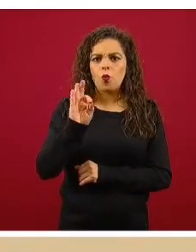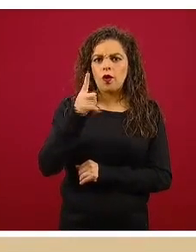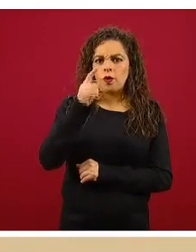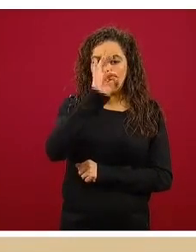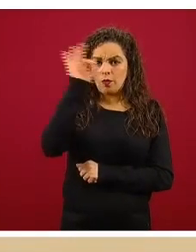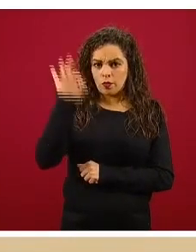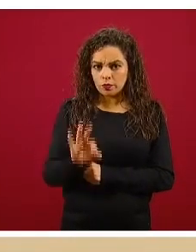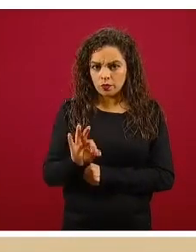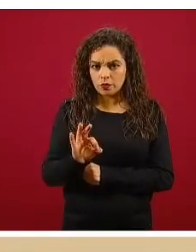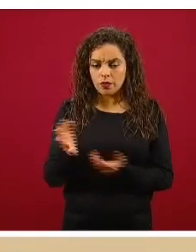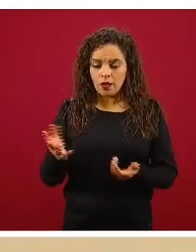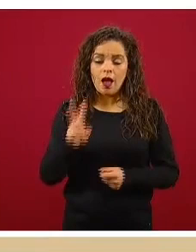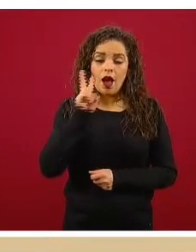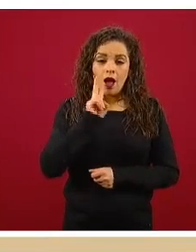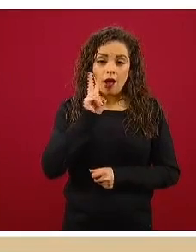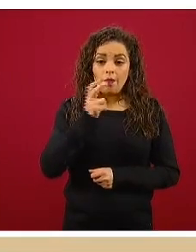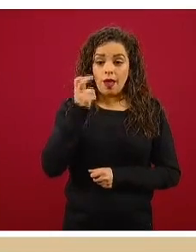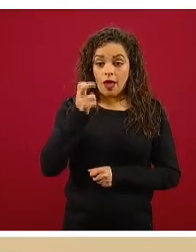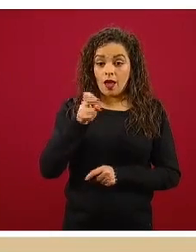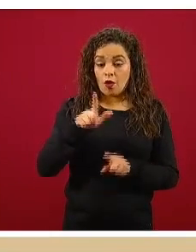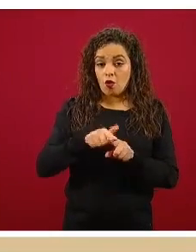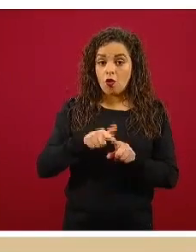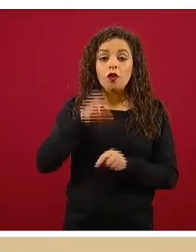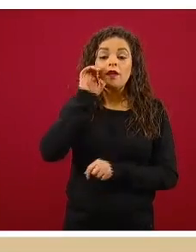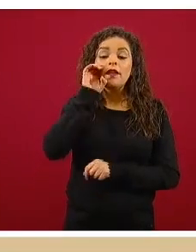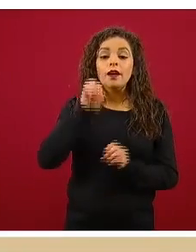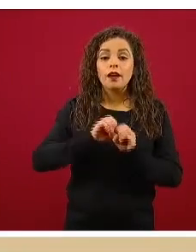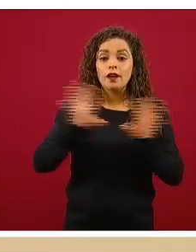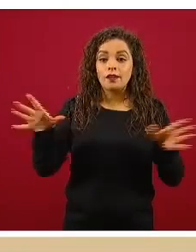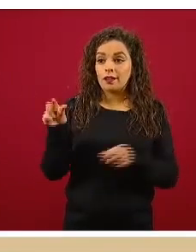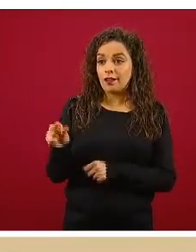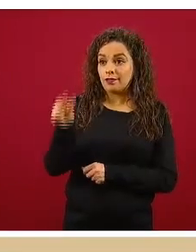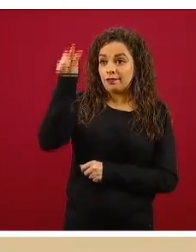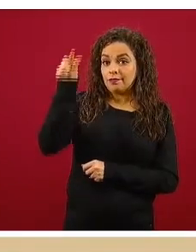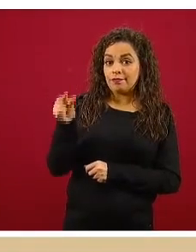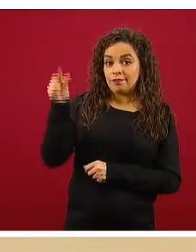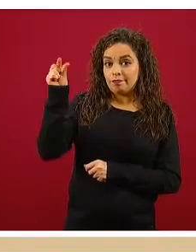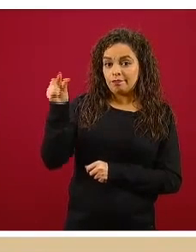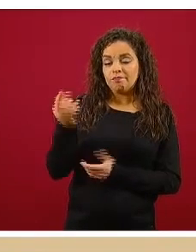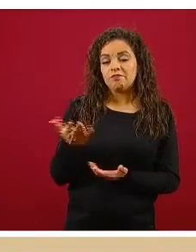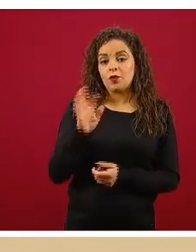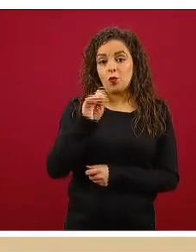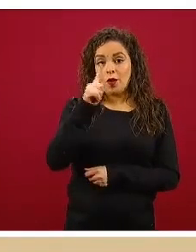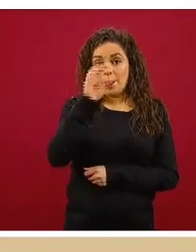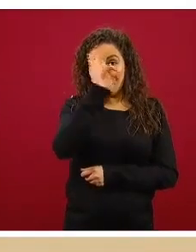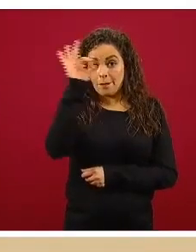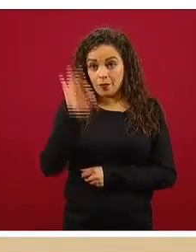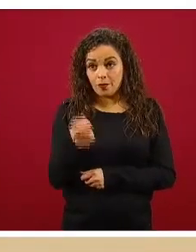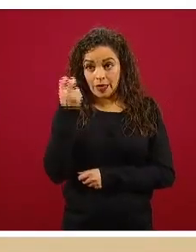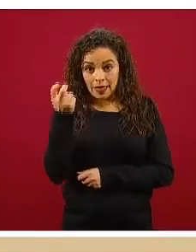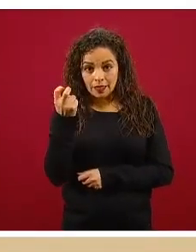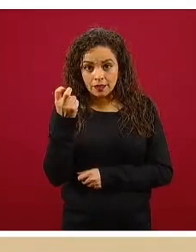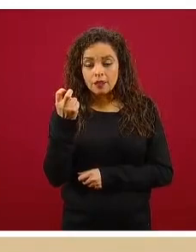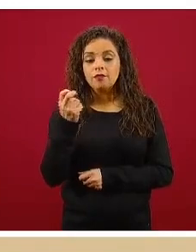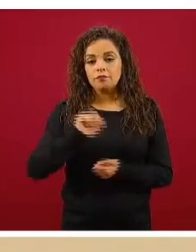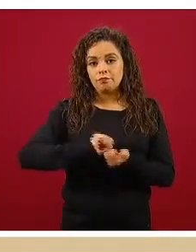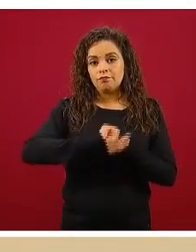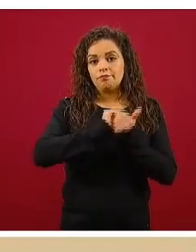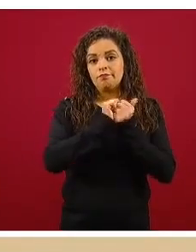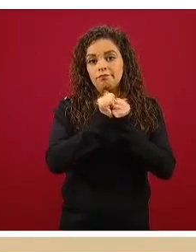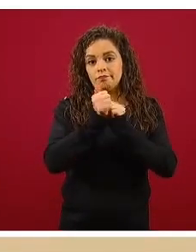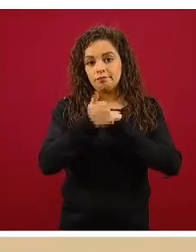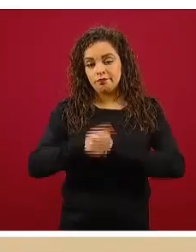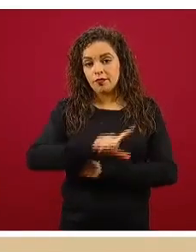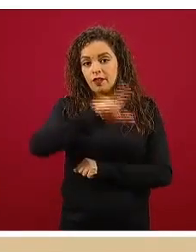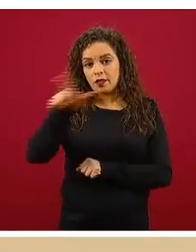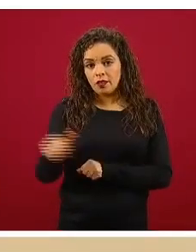que de esas barras de color naranja claro, por lo menos el 41% de esas barras se conviertan en barras de